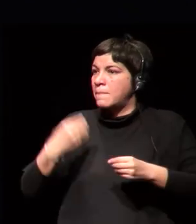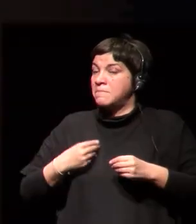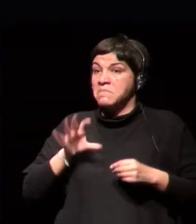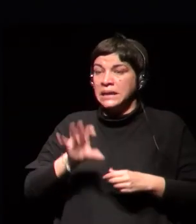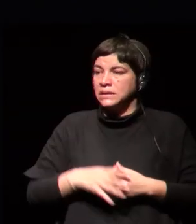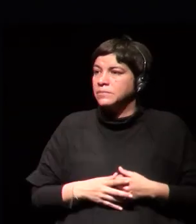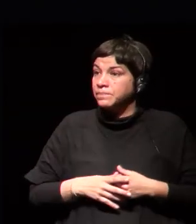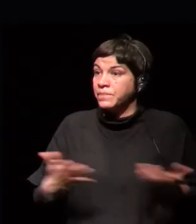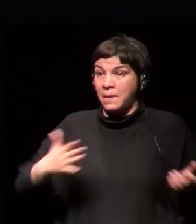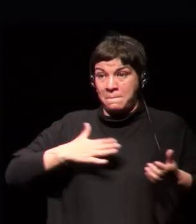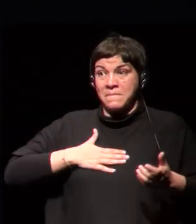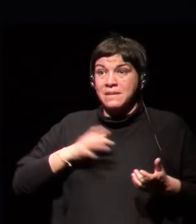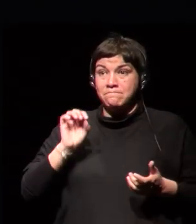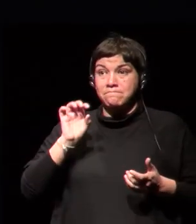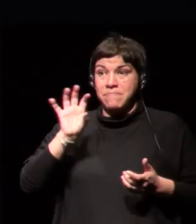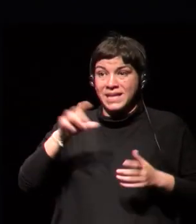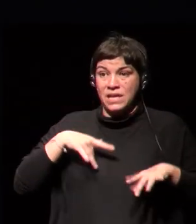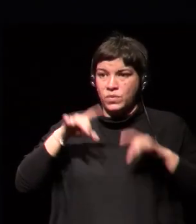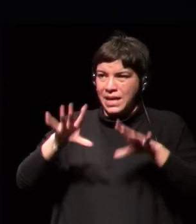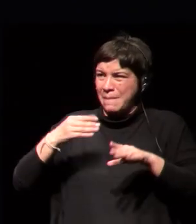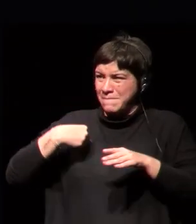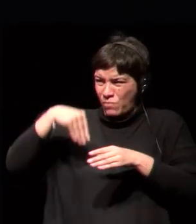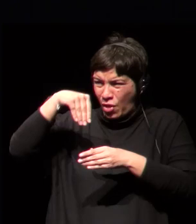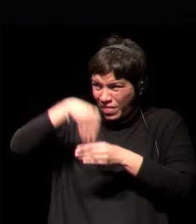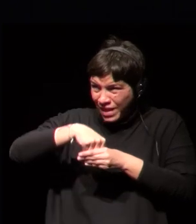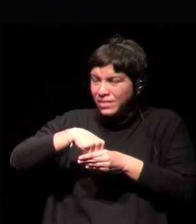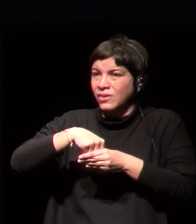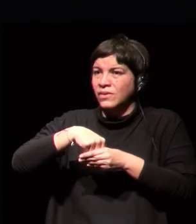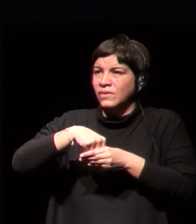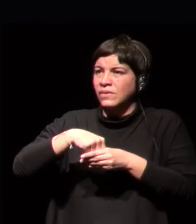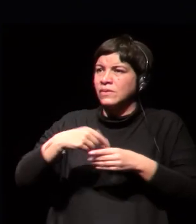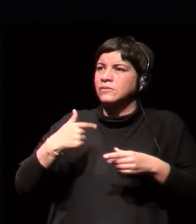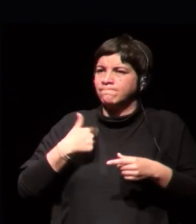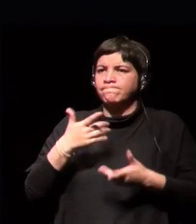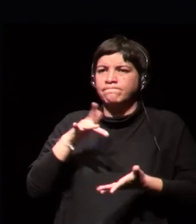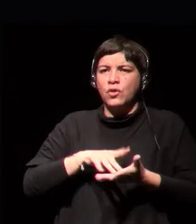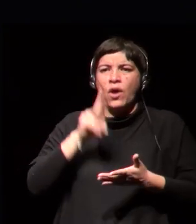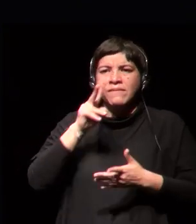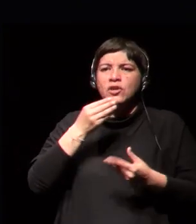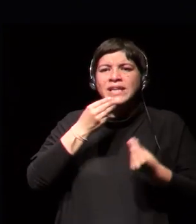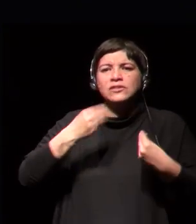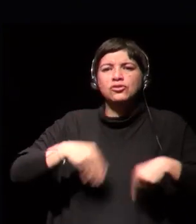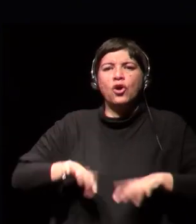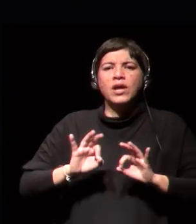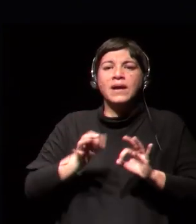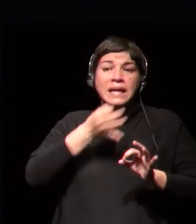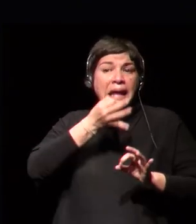corazón mismo de mi país, hemos visto esta historia, esta narrativa de